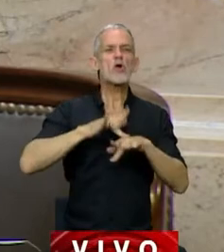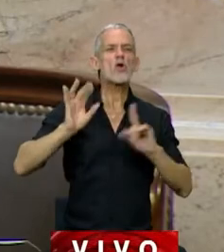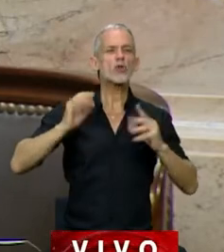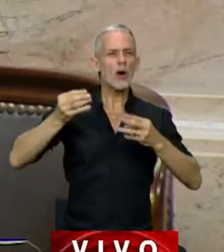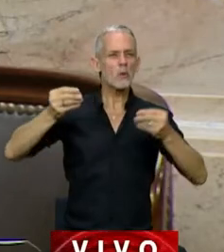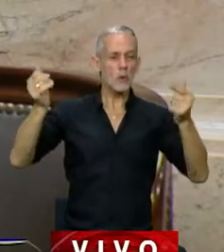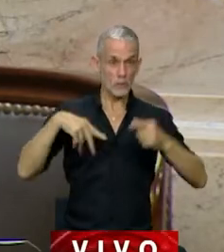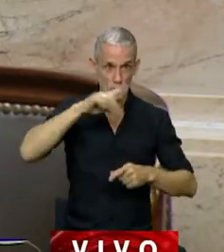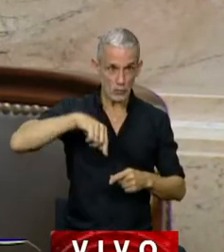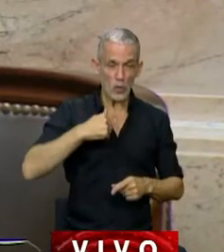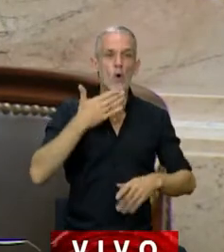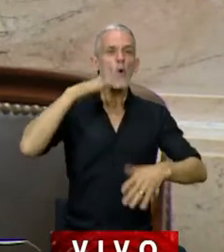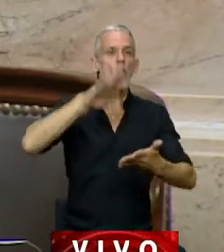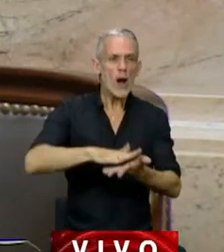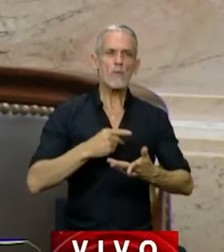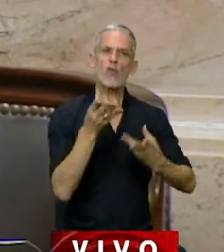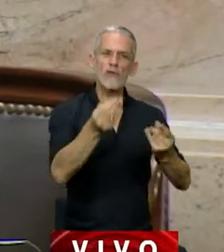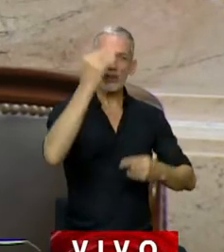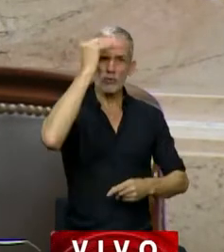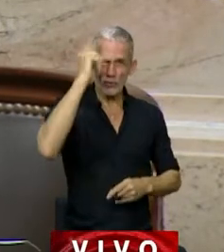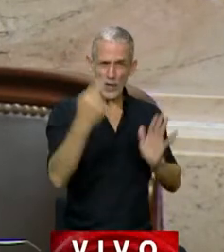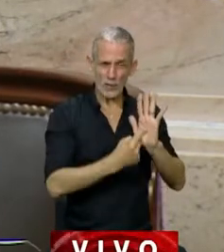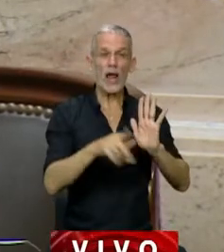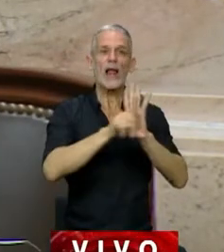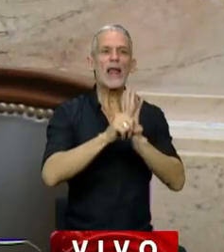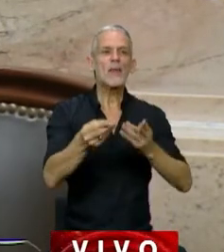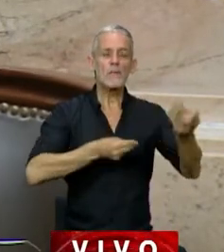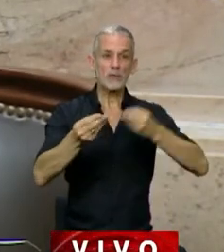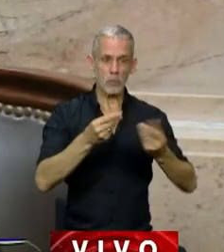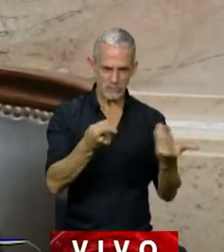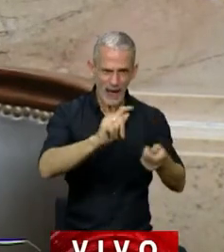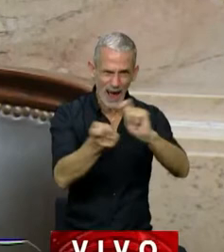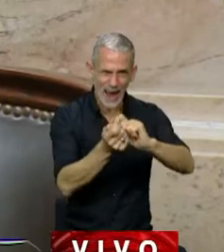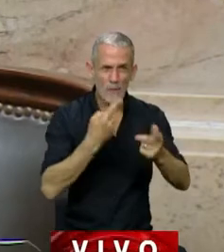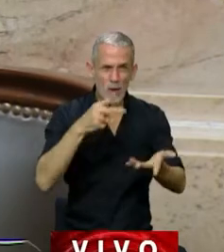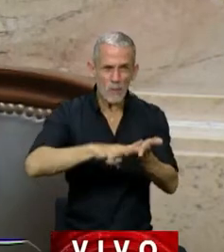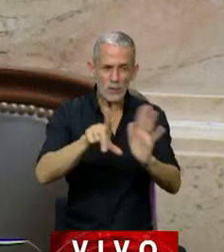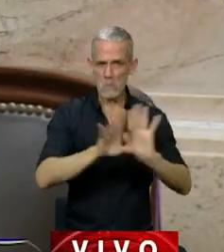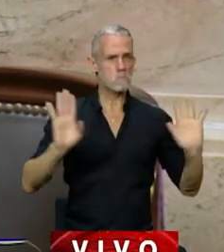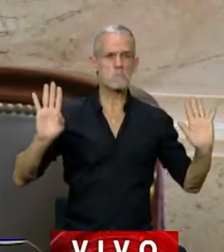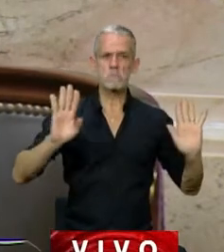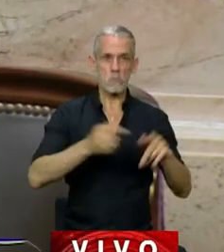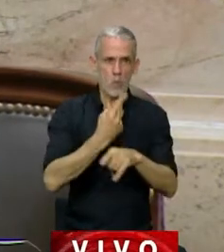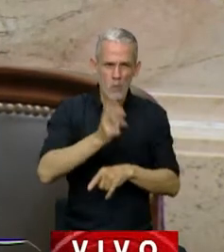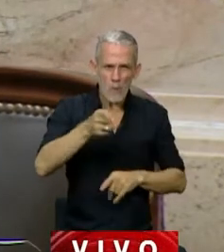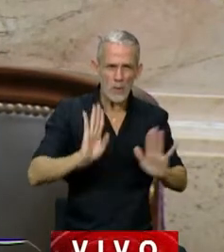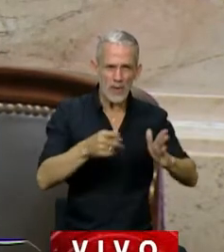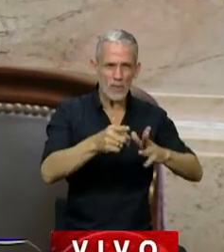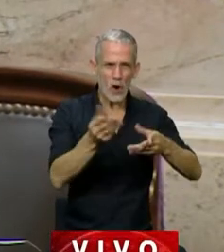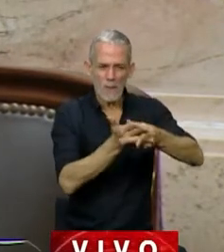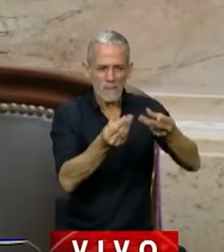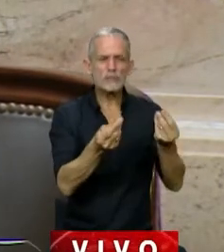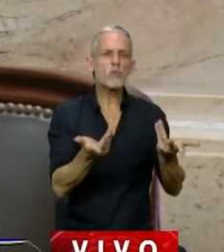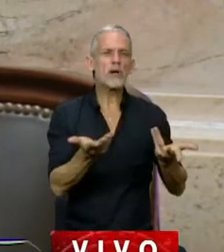que juramos defender y que saben que por ley de presupuesto no se pueden hacer modificaciones de fondo.